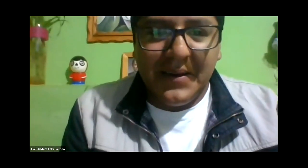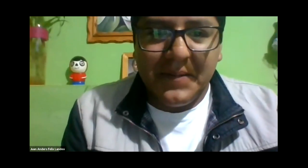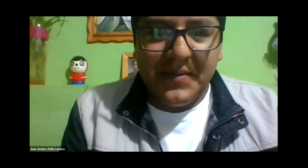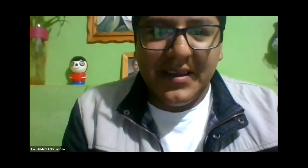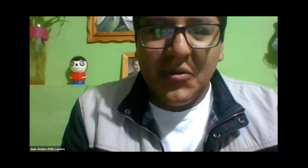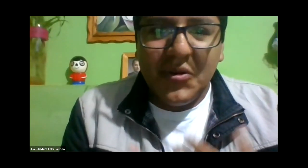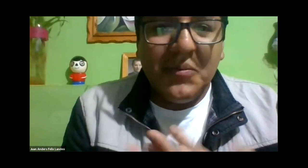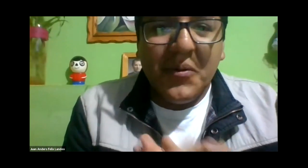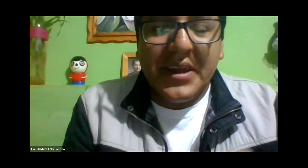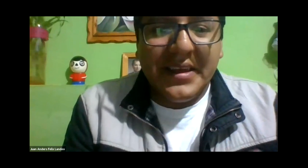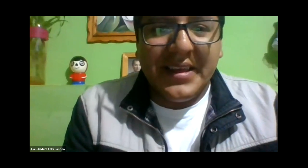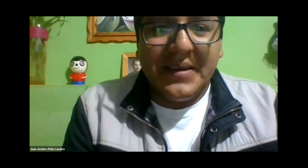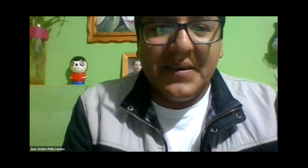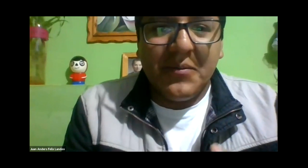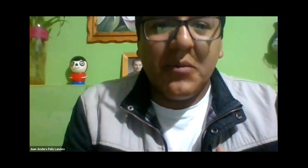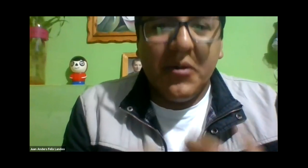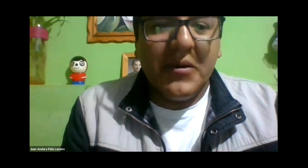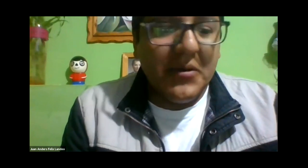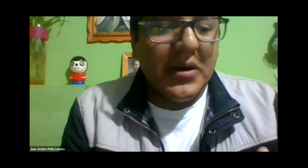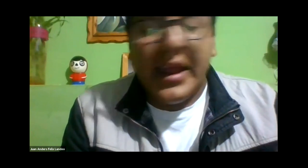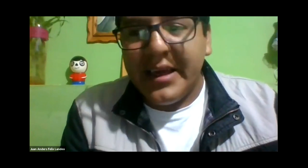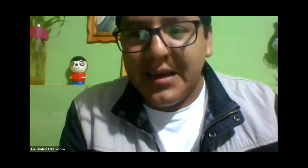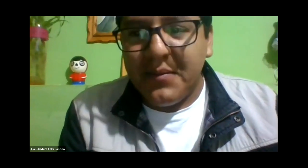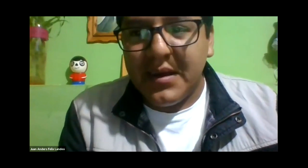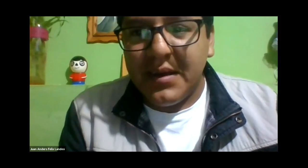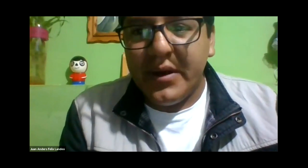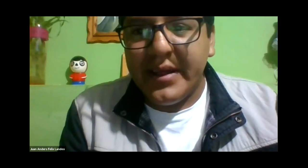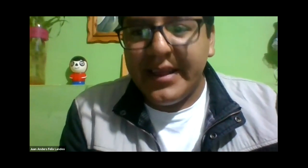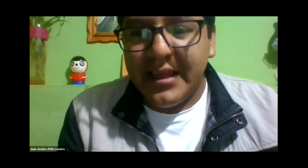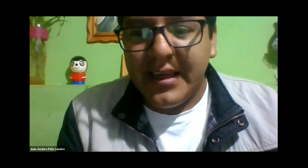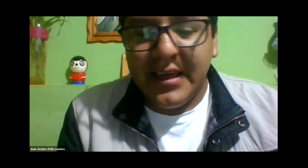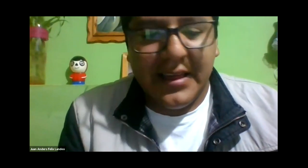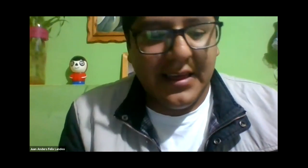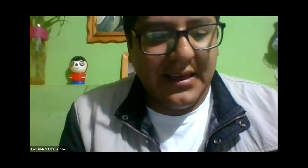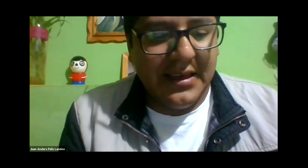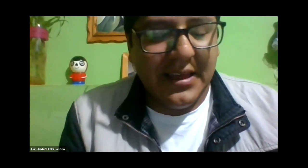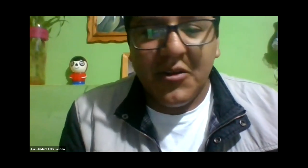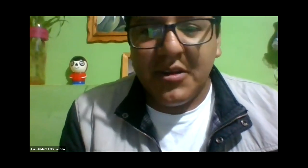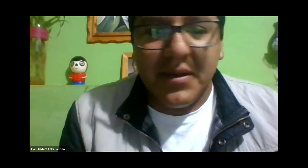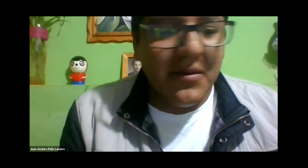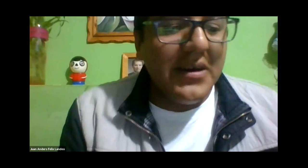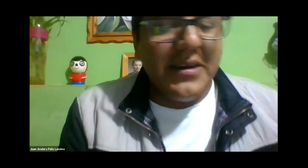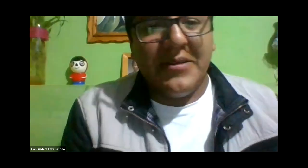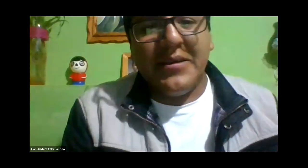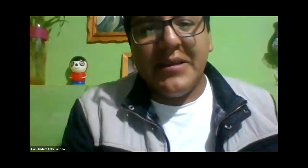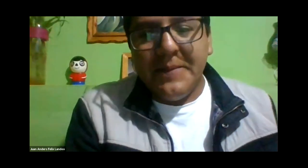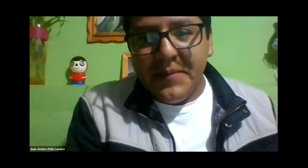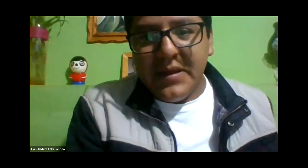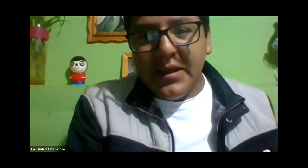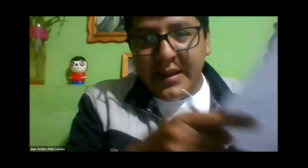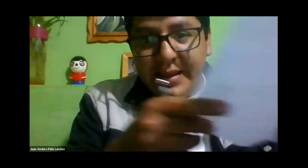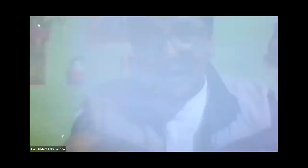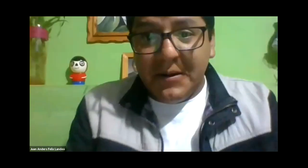de uno no poder este como lo digo no buscar a alguien que pueda tener ese conocimiento entonces